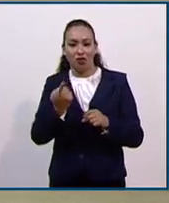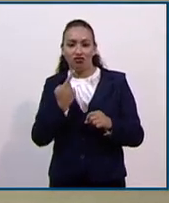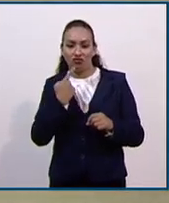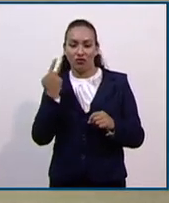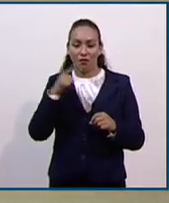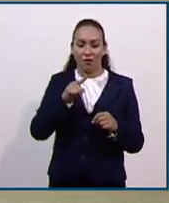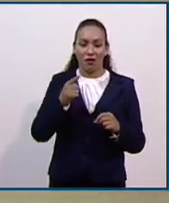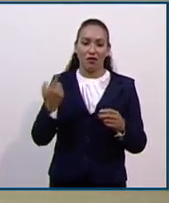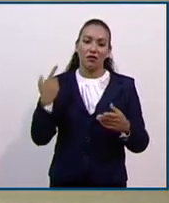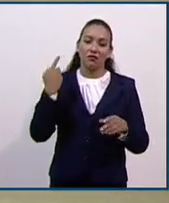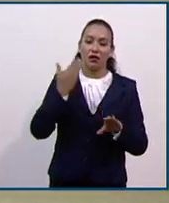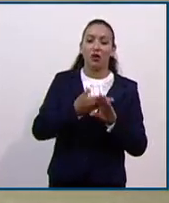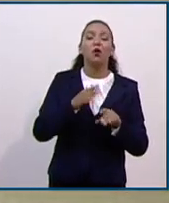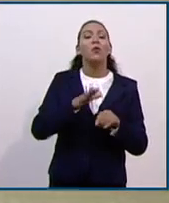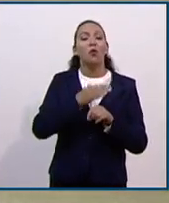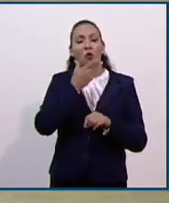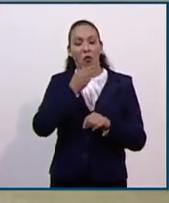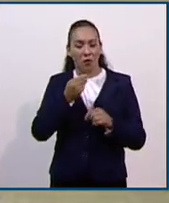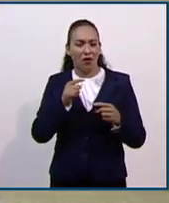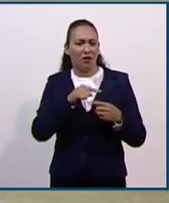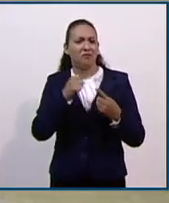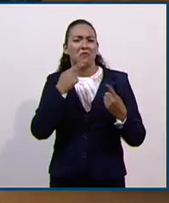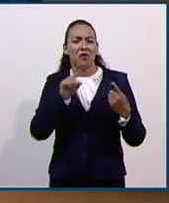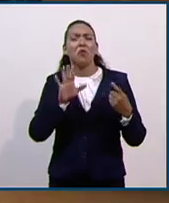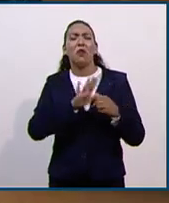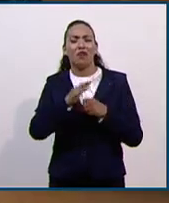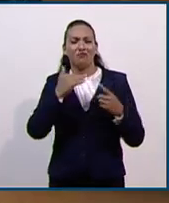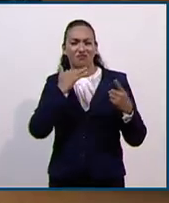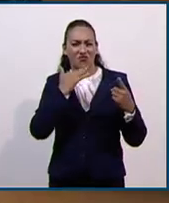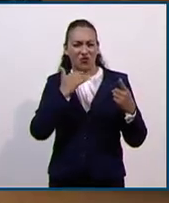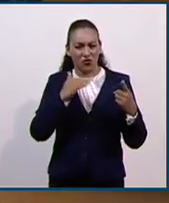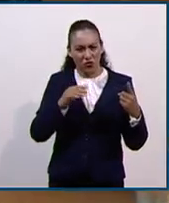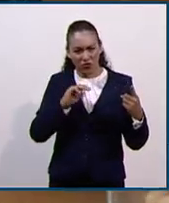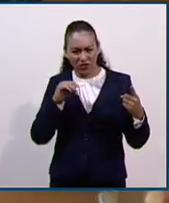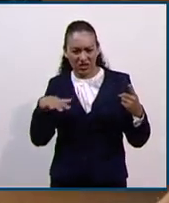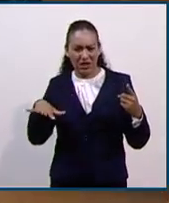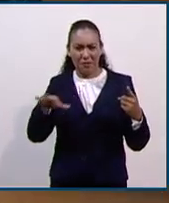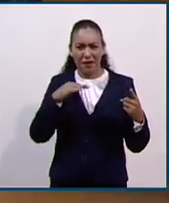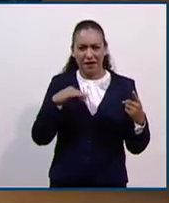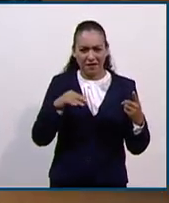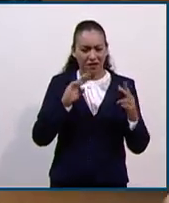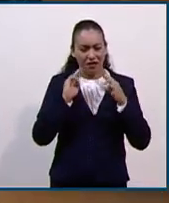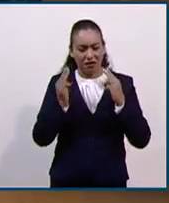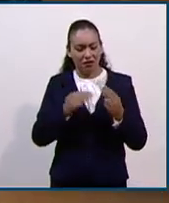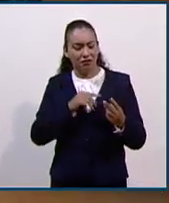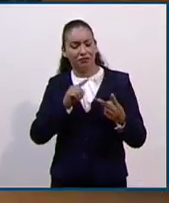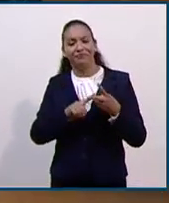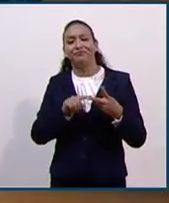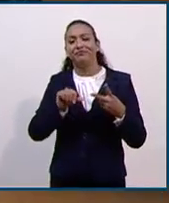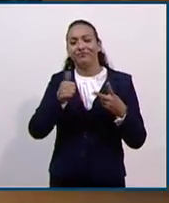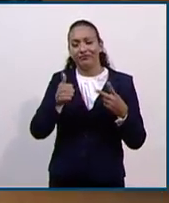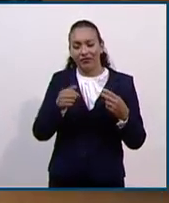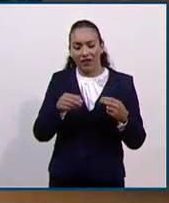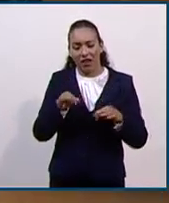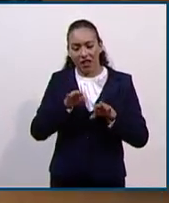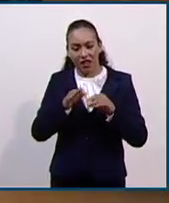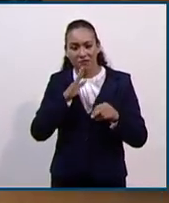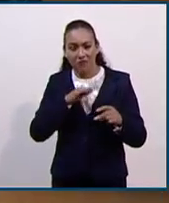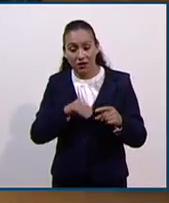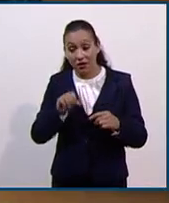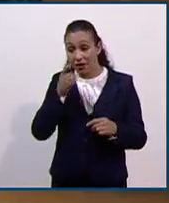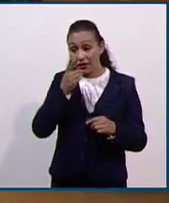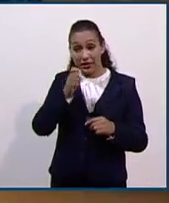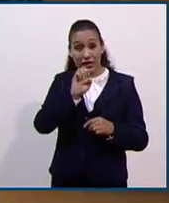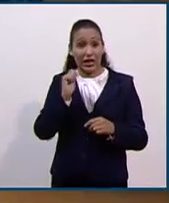por delincuencia organizada y otros delitos. La magistrada Yanine Otálora Ramalasí argumentó que si bien el